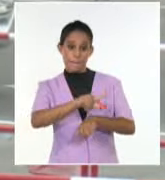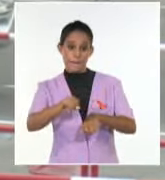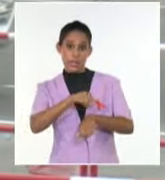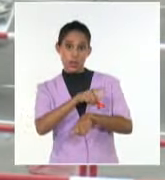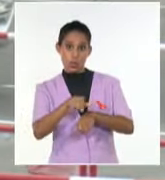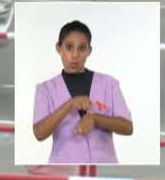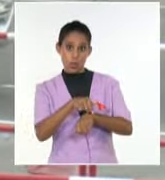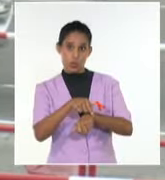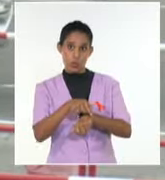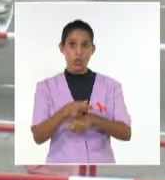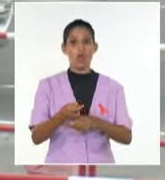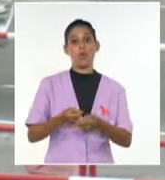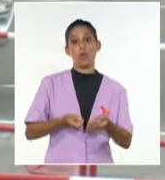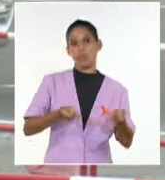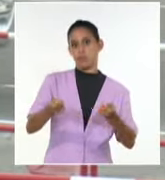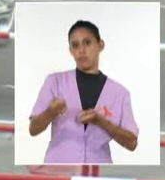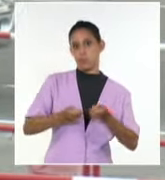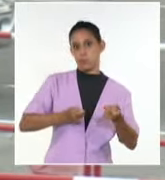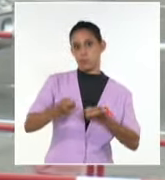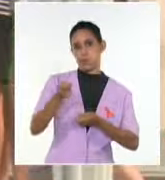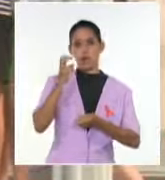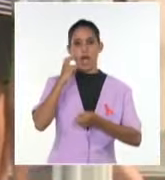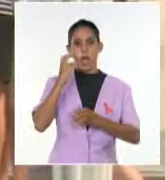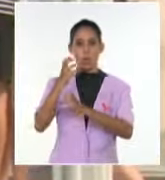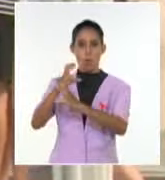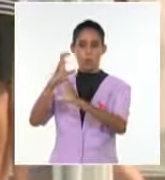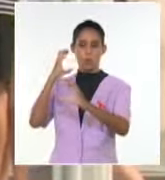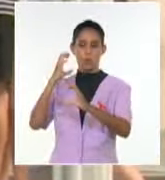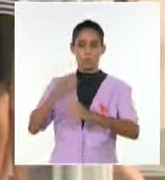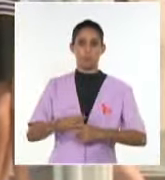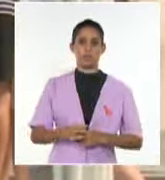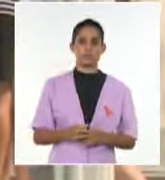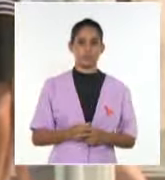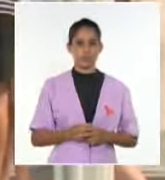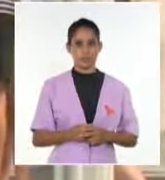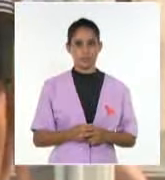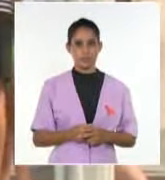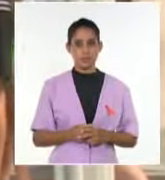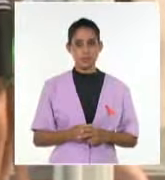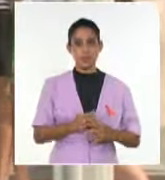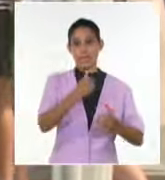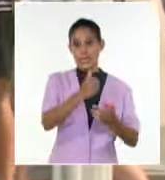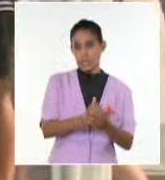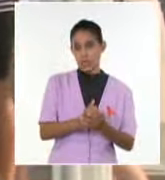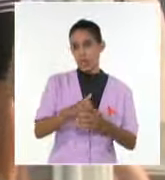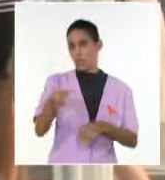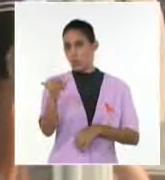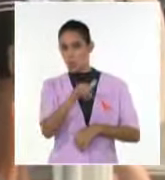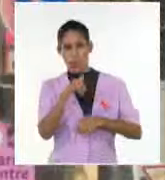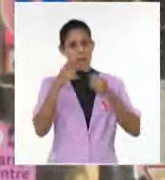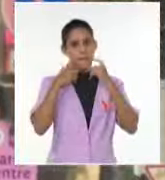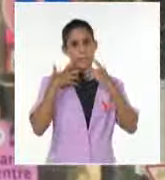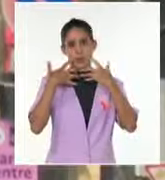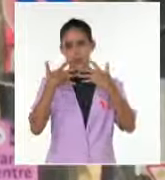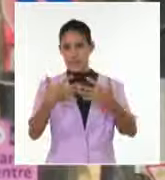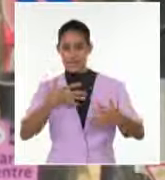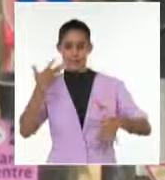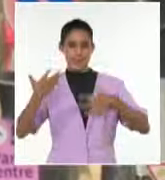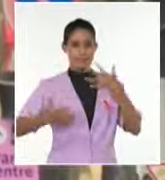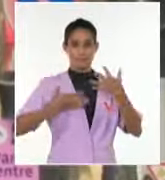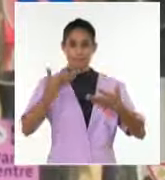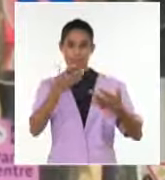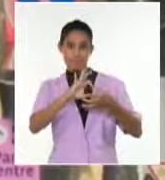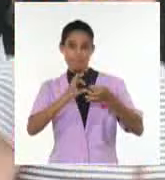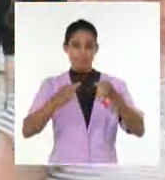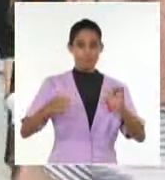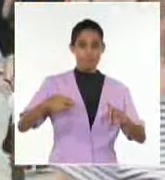el popular Centro de Exposiciones de Le Bourget. En la ciudad también se respira un ambiente olímpico, con logotipos de los